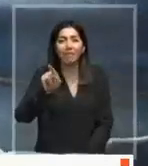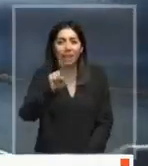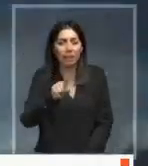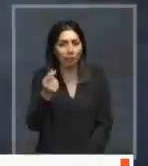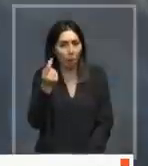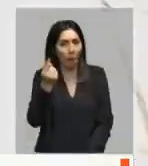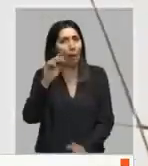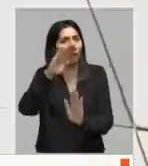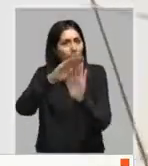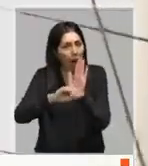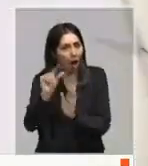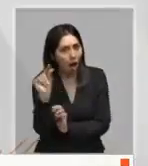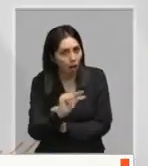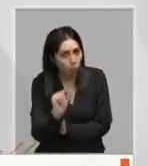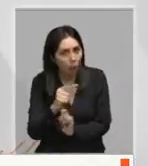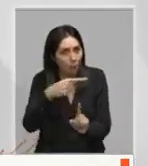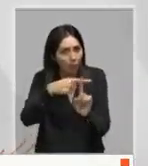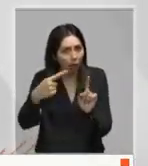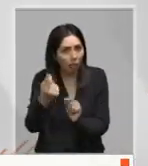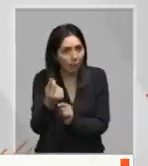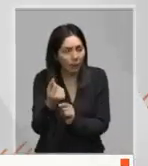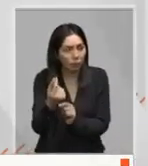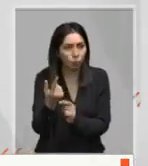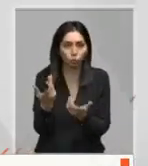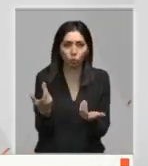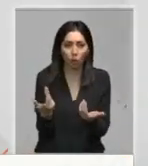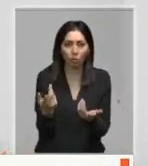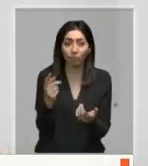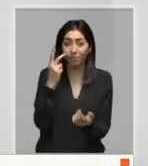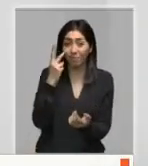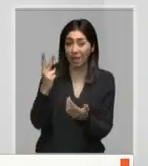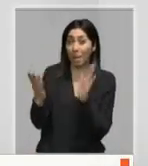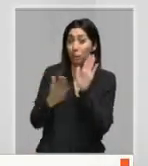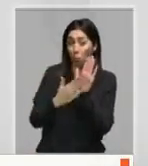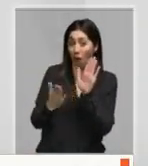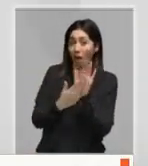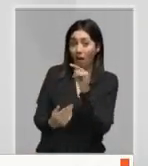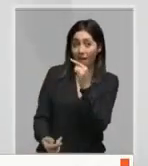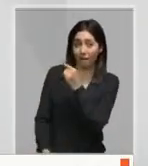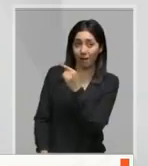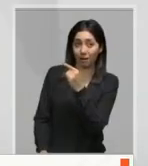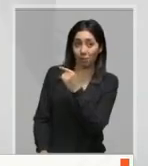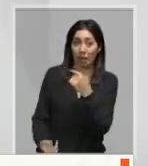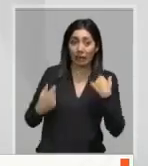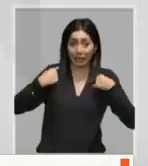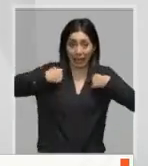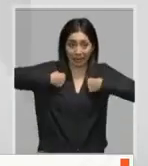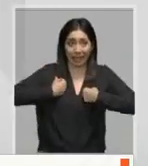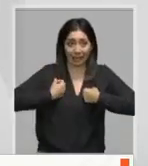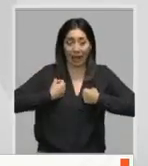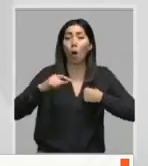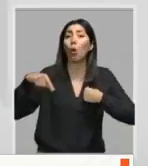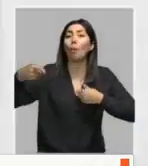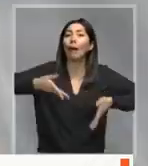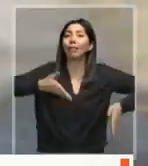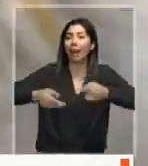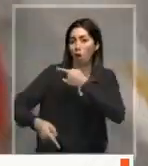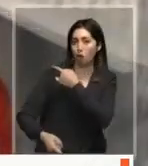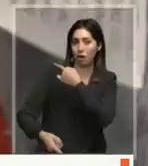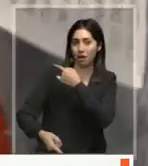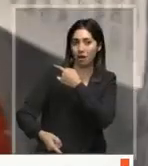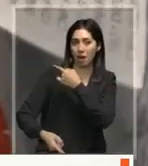que la marca presenta como dudosas en la querella. Estas son las pruebas en el caso de las chaquetas y estos son los pantalones